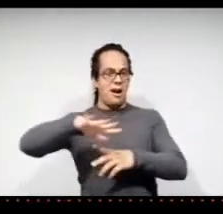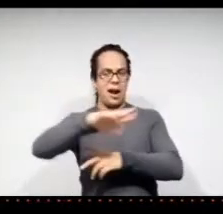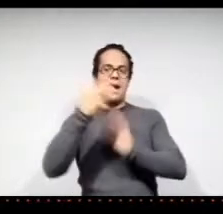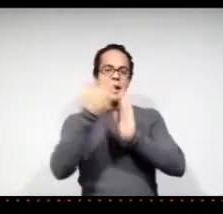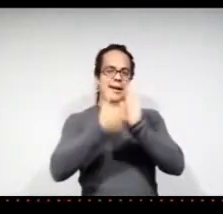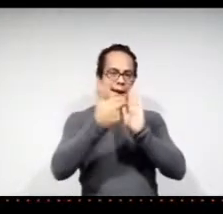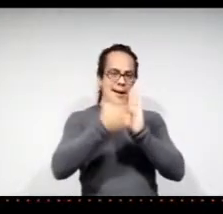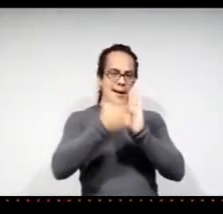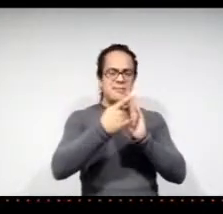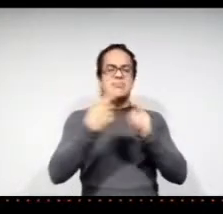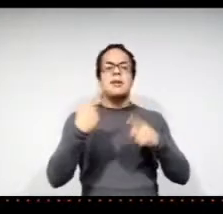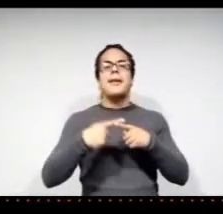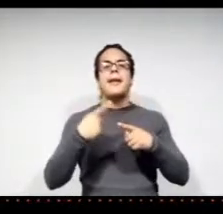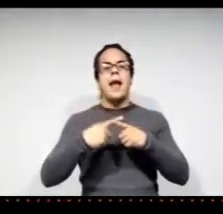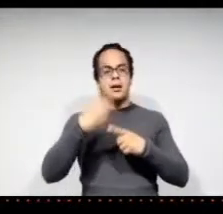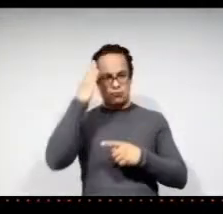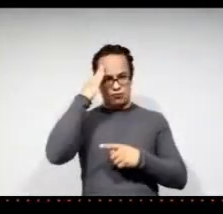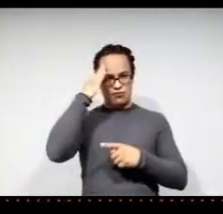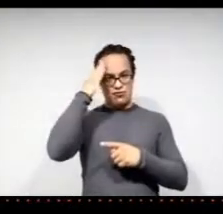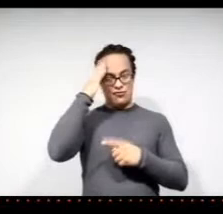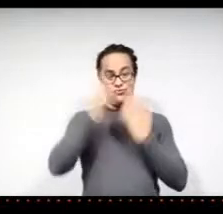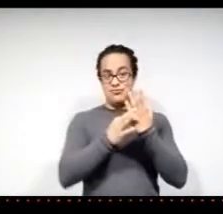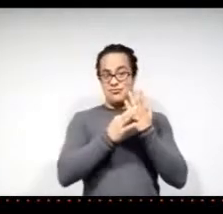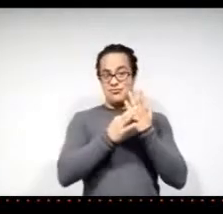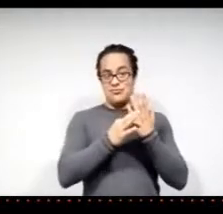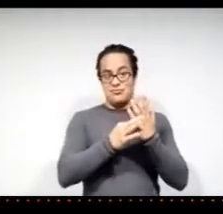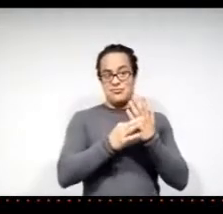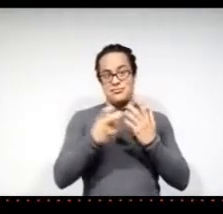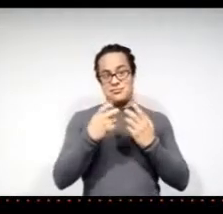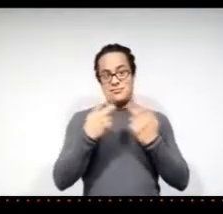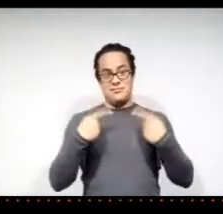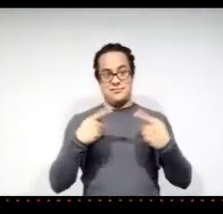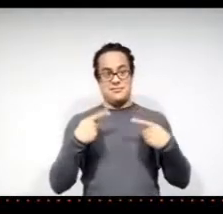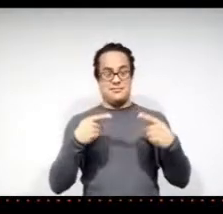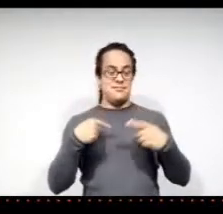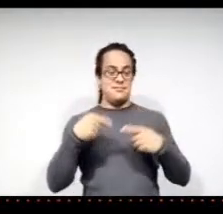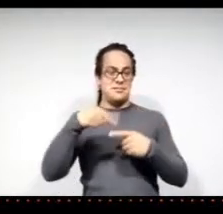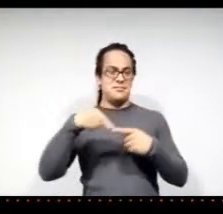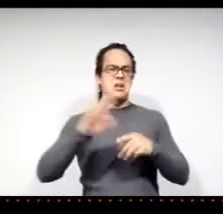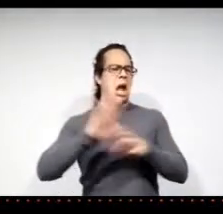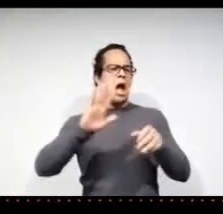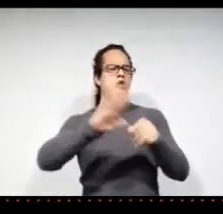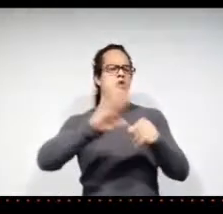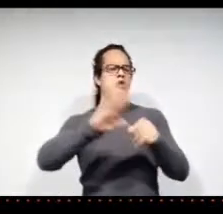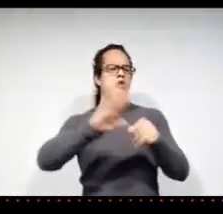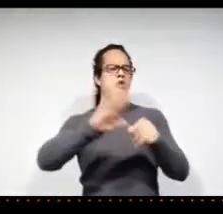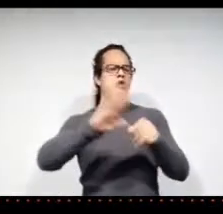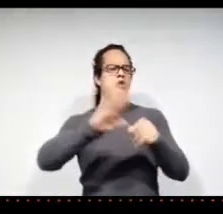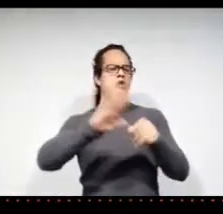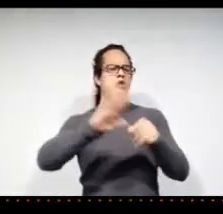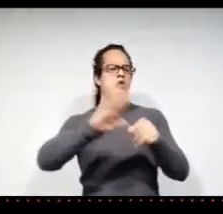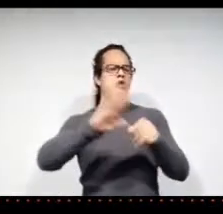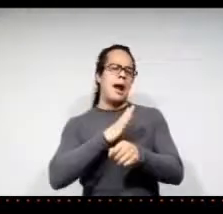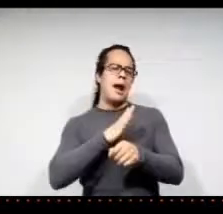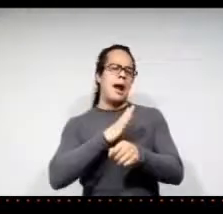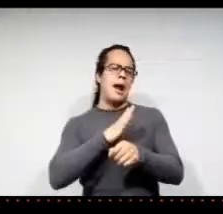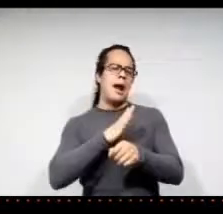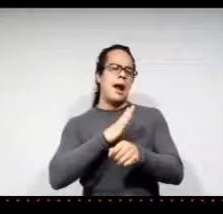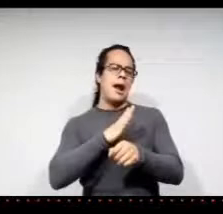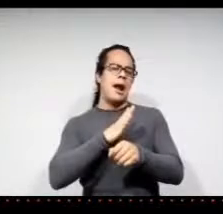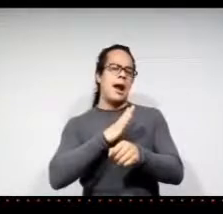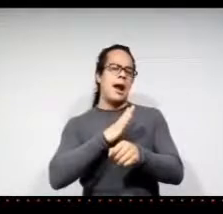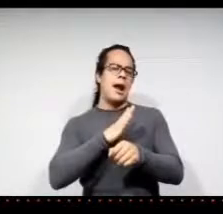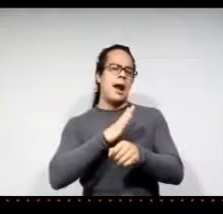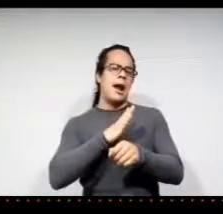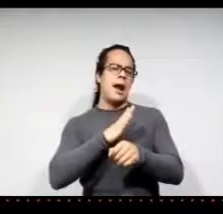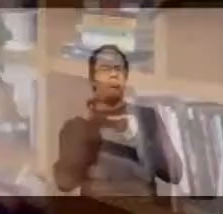quiénes las genera, como que dábamos por hecho que teníamos suficiente, que con las aulas, los espacios, pero pues hay mucho más